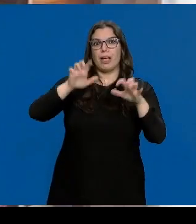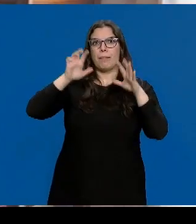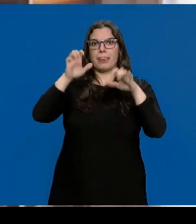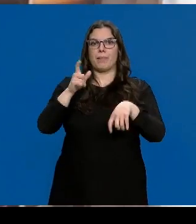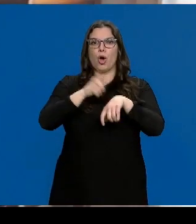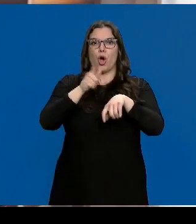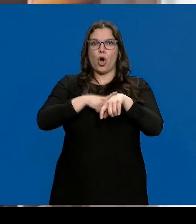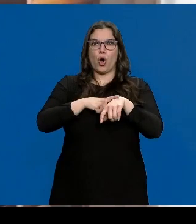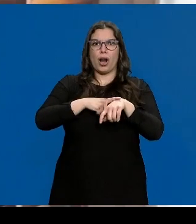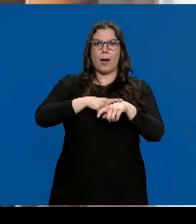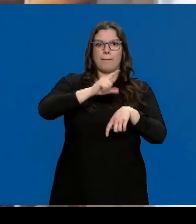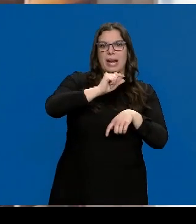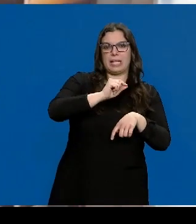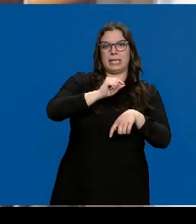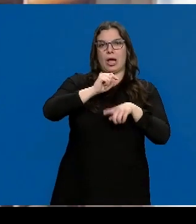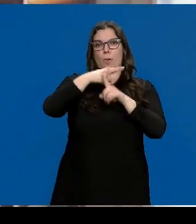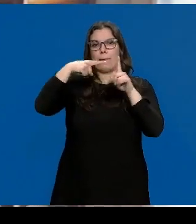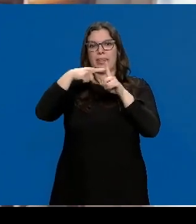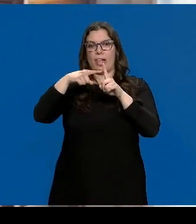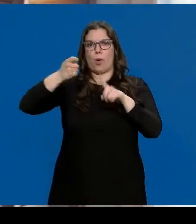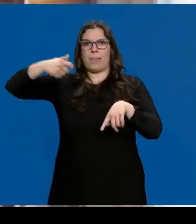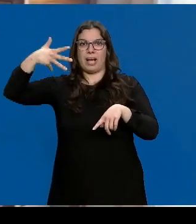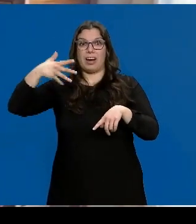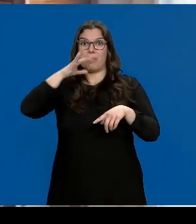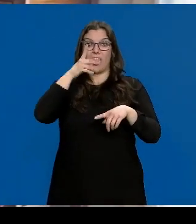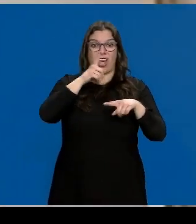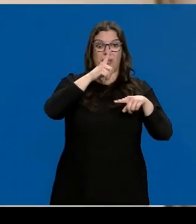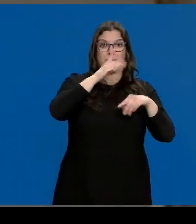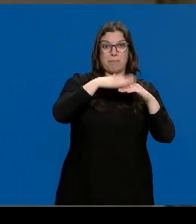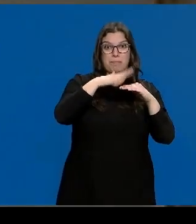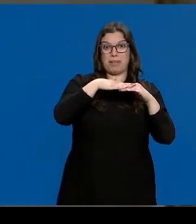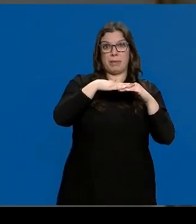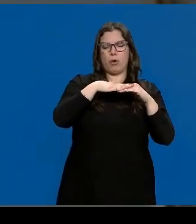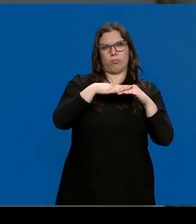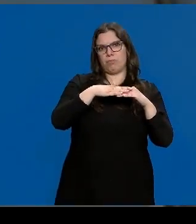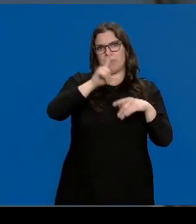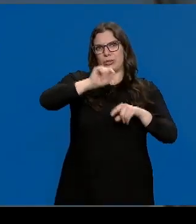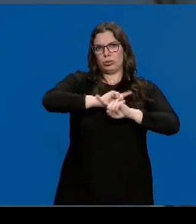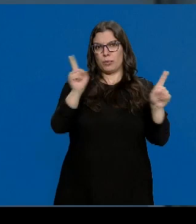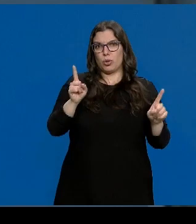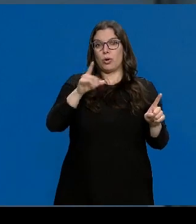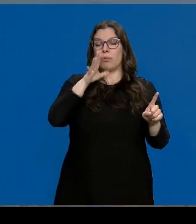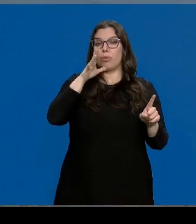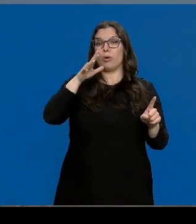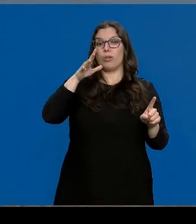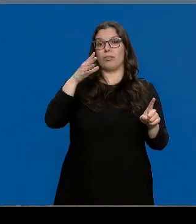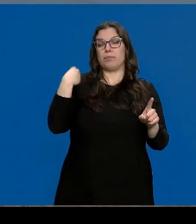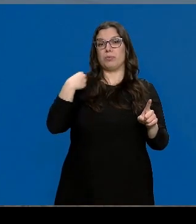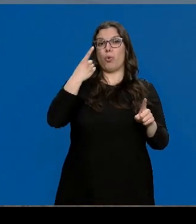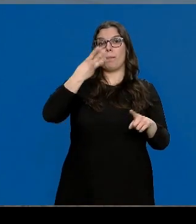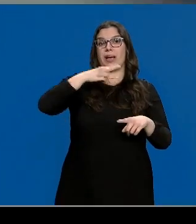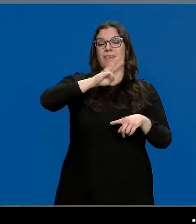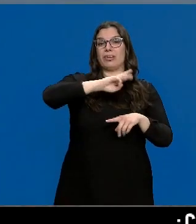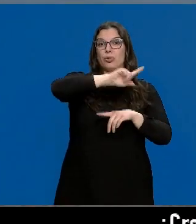Valle, Llanas y Punta, pero ya ni las más baratas llegan a serlo. Este martes el megavatio hora se moverá entre 425